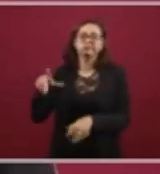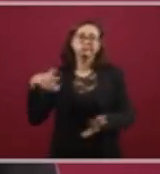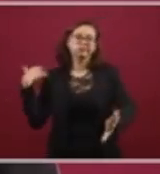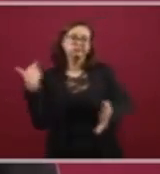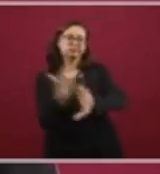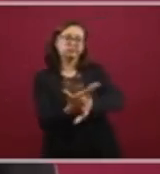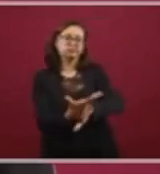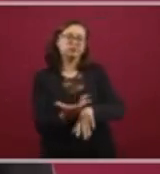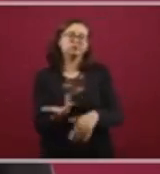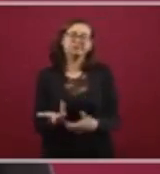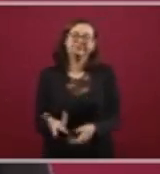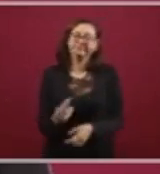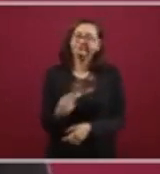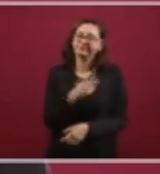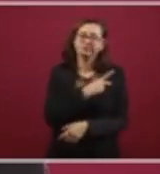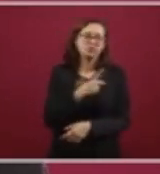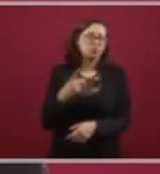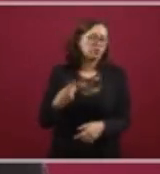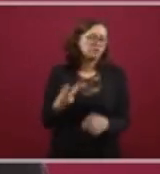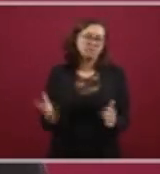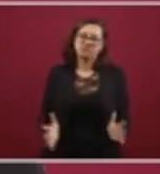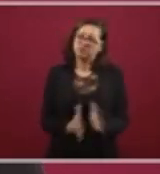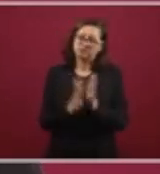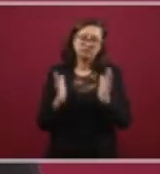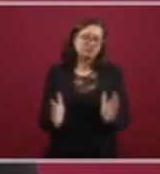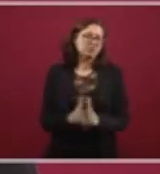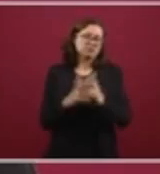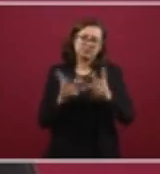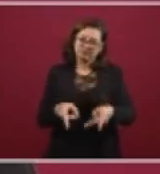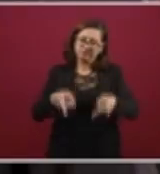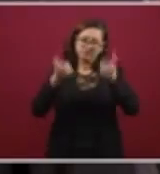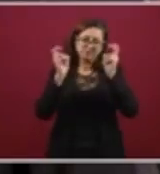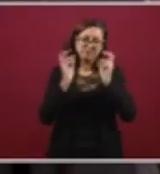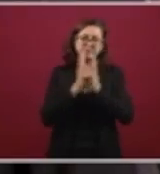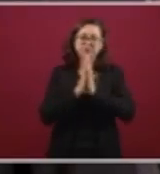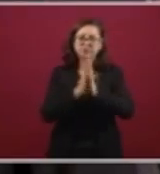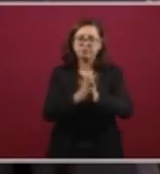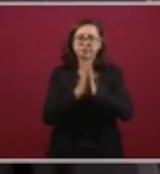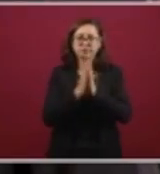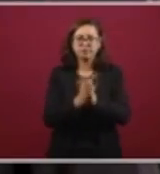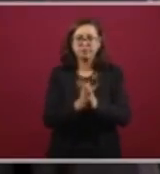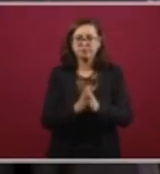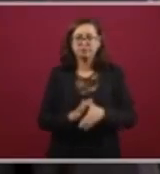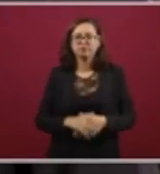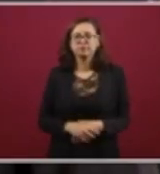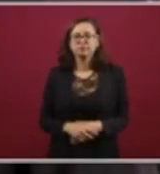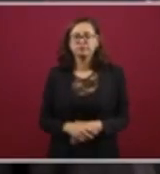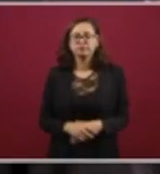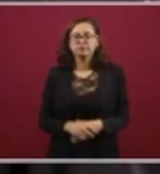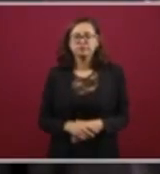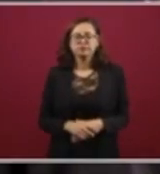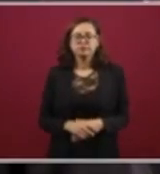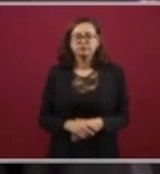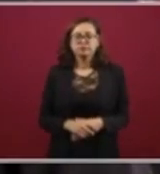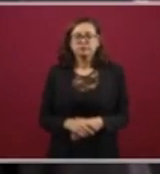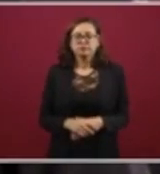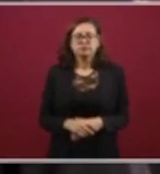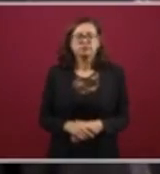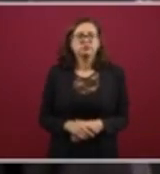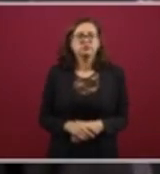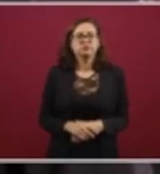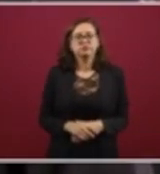robos, en estos actos delictivos, que no se dejen